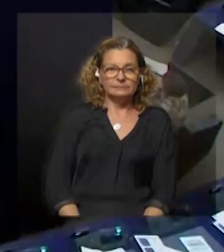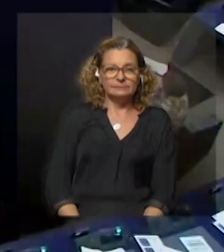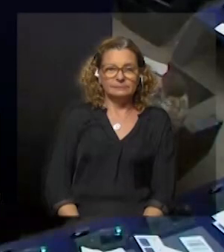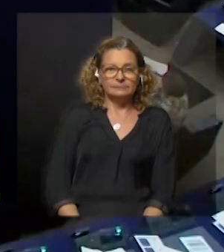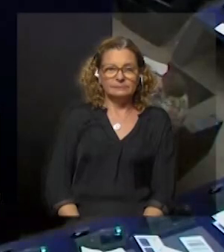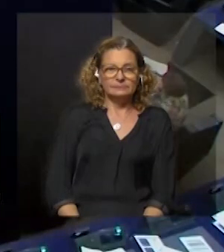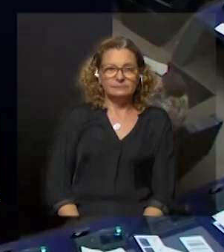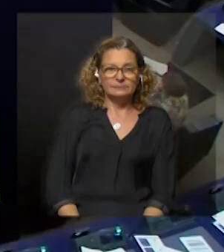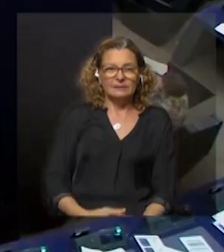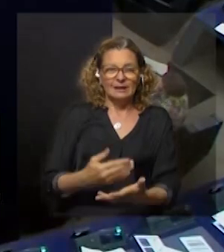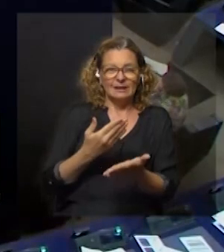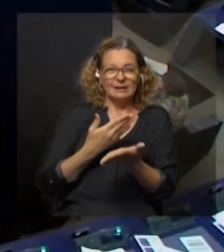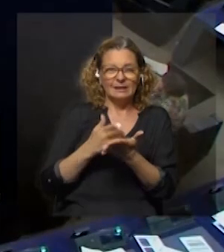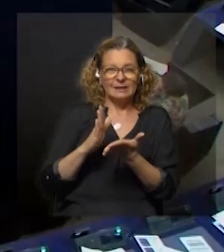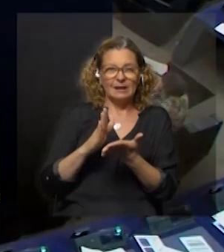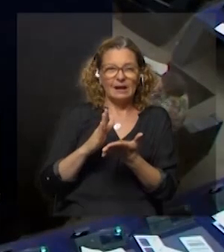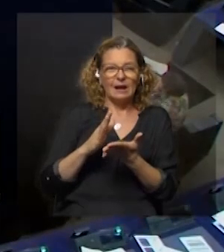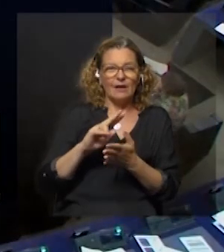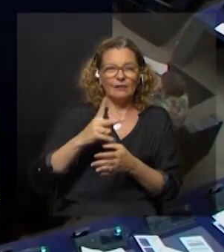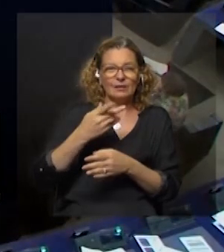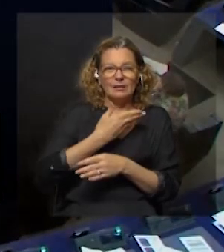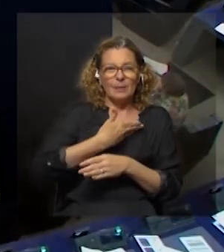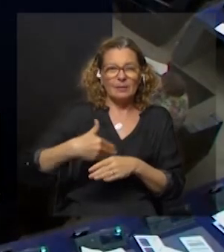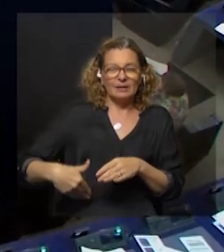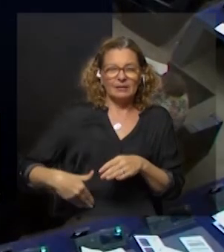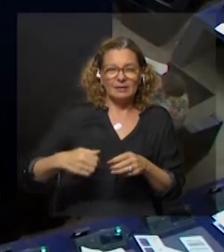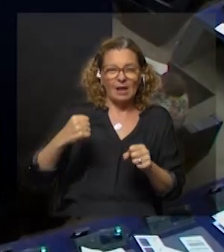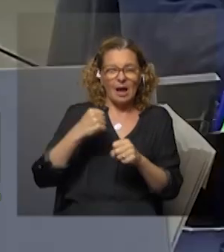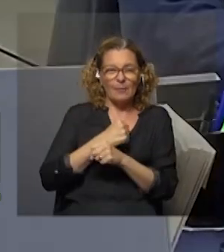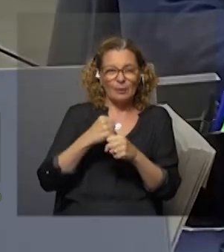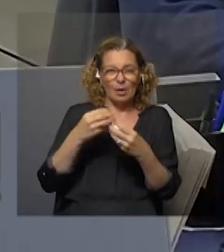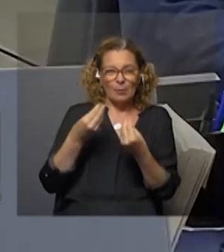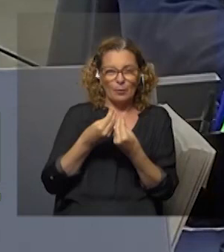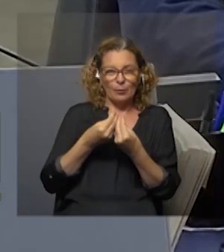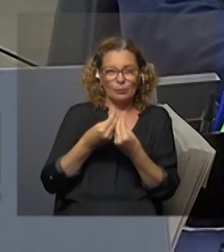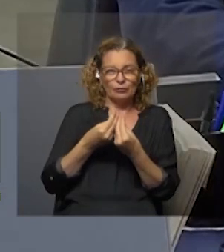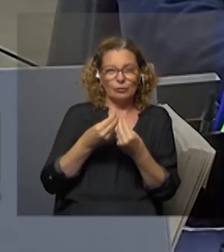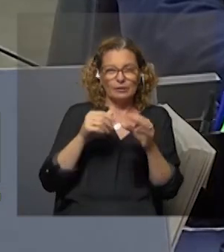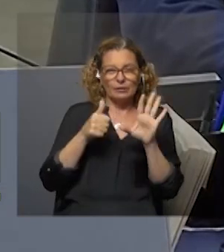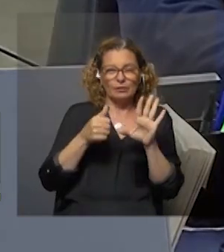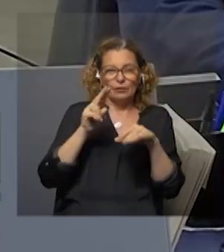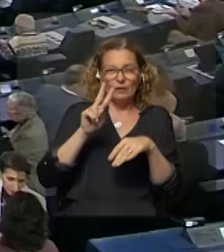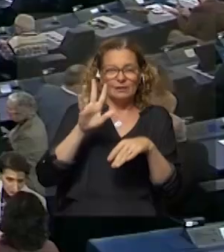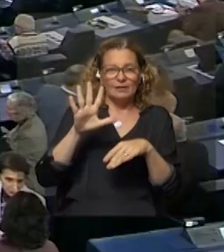y la destitución de Kylie del cargo de vicepresidenta fue aprobada por abrumadora mayoría de 625 votos a favor con